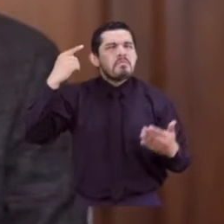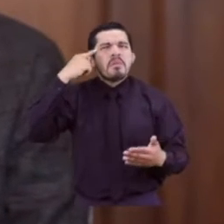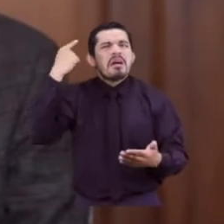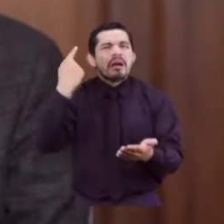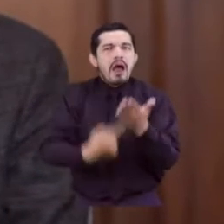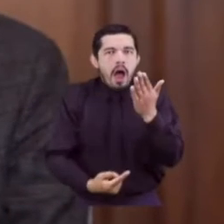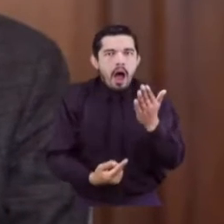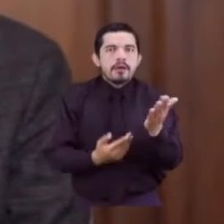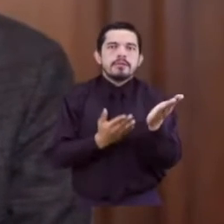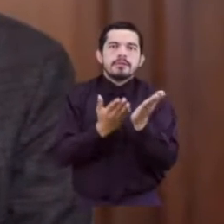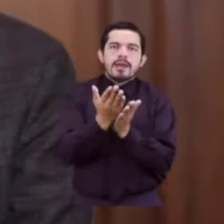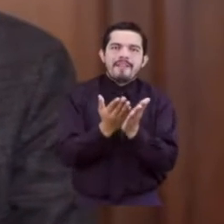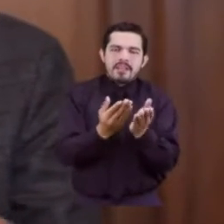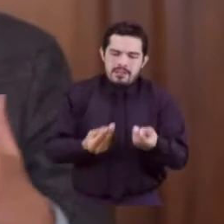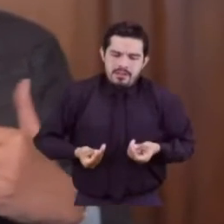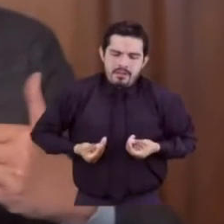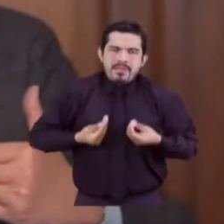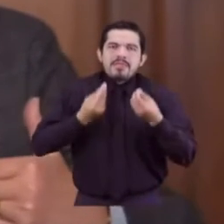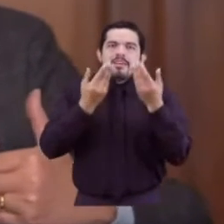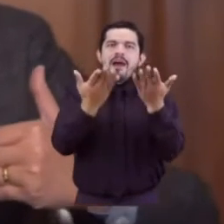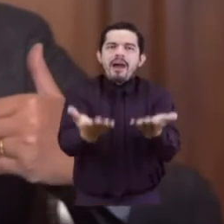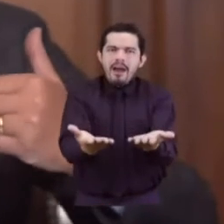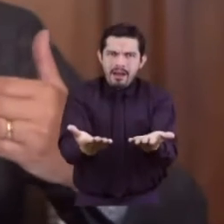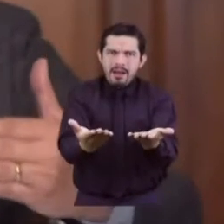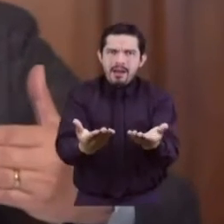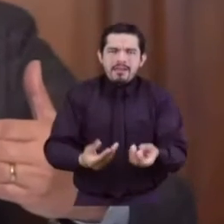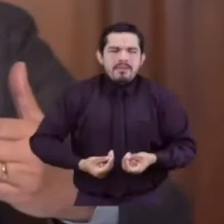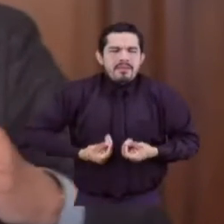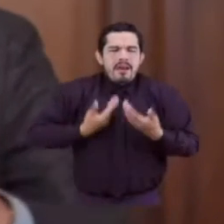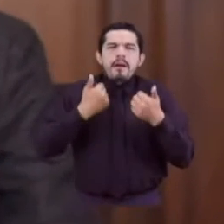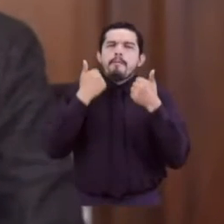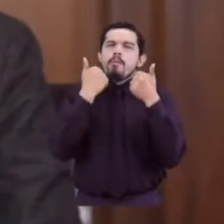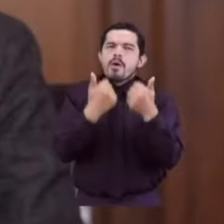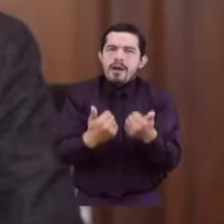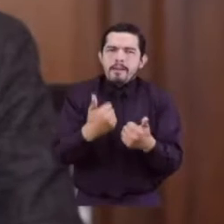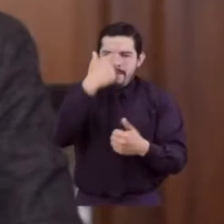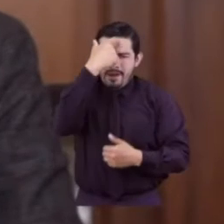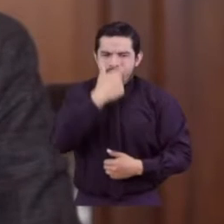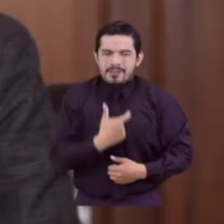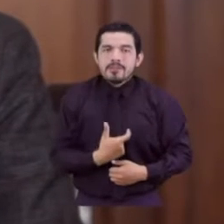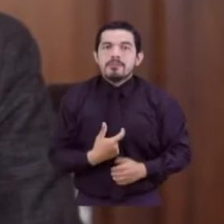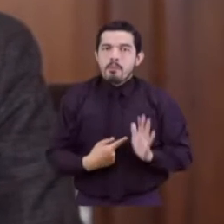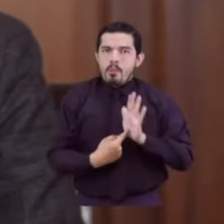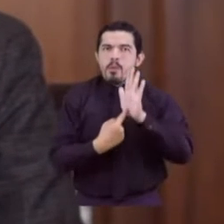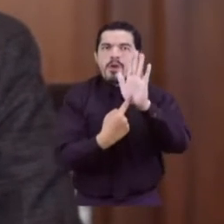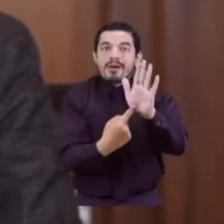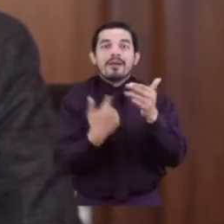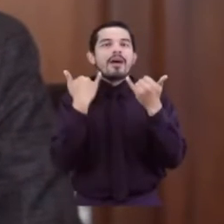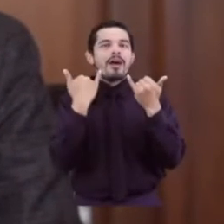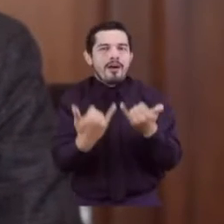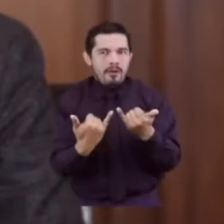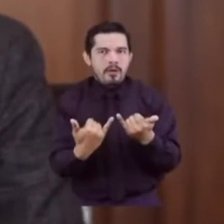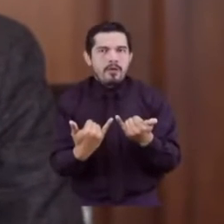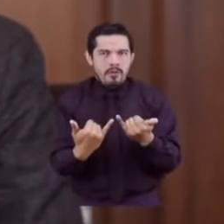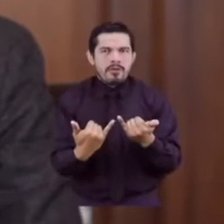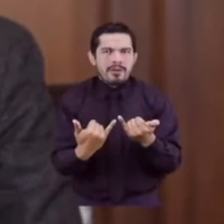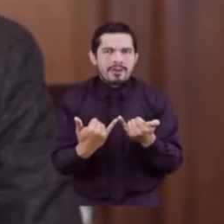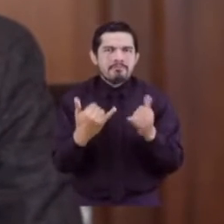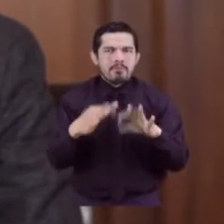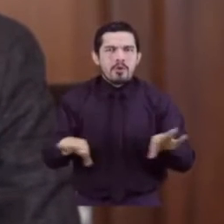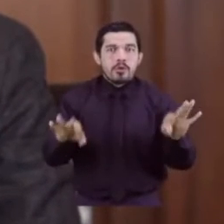debe servir para sacar lo mejor de cada uno. Ahora es el momento de